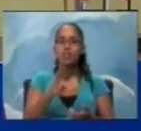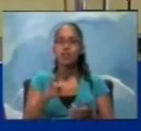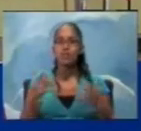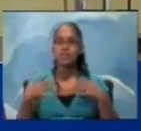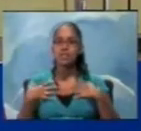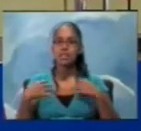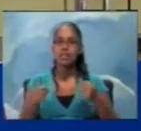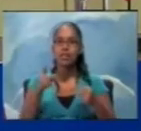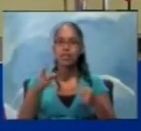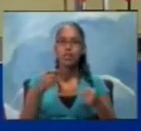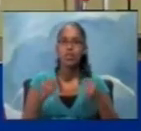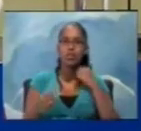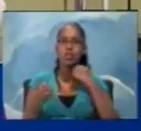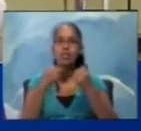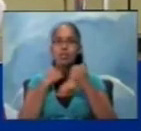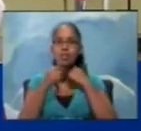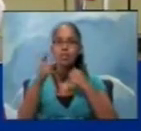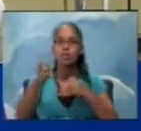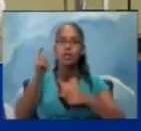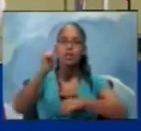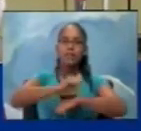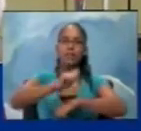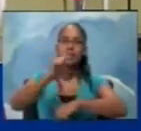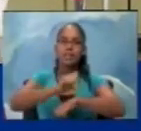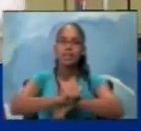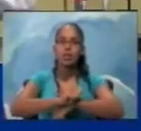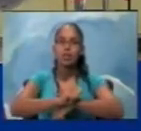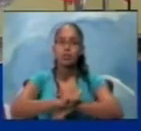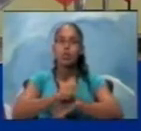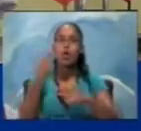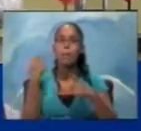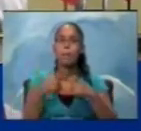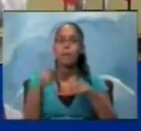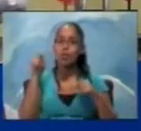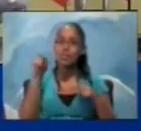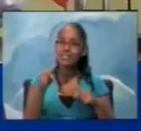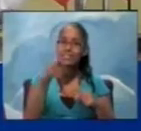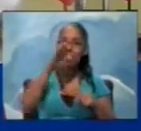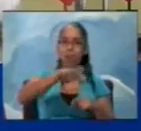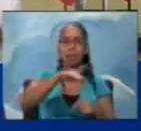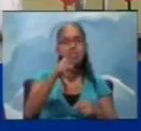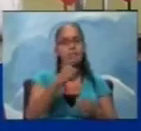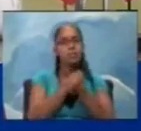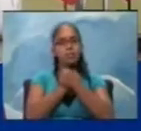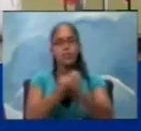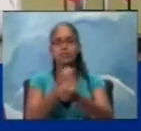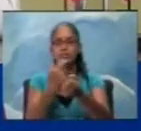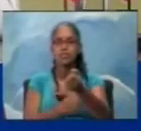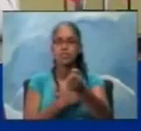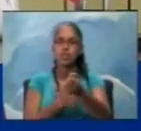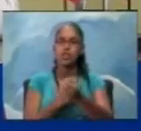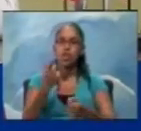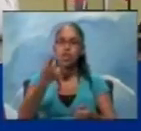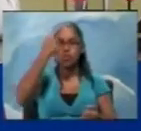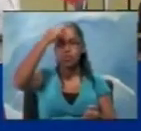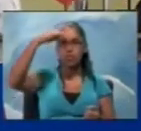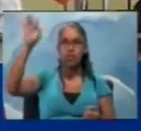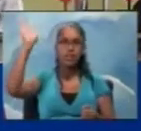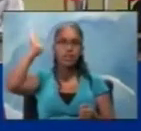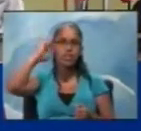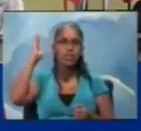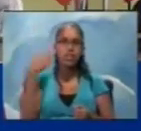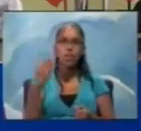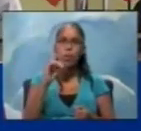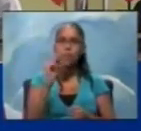los enfermos en el templo. Pero ahí estaban, amados hermanos, los fariseos,